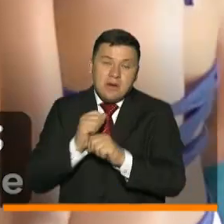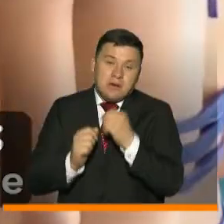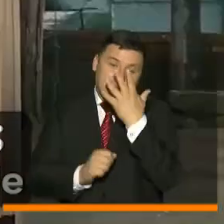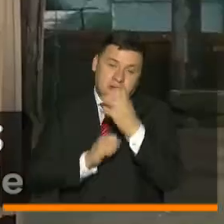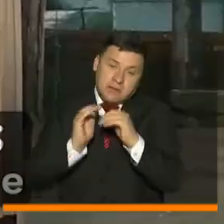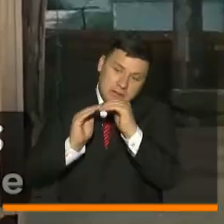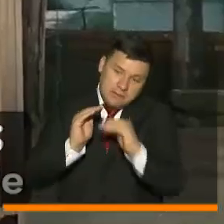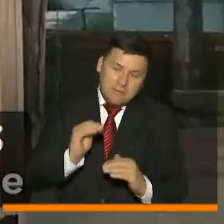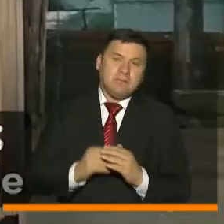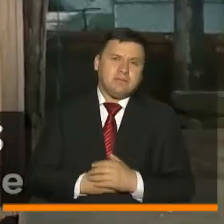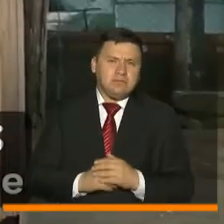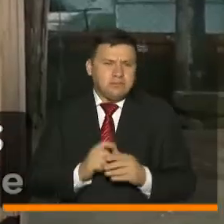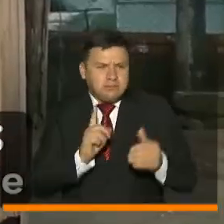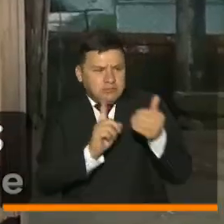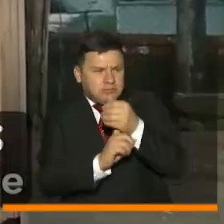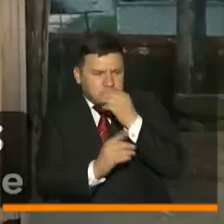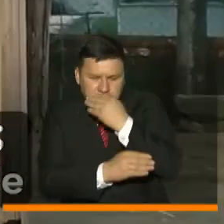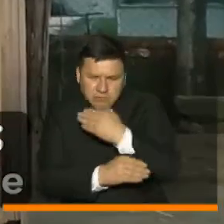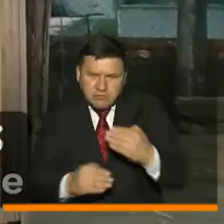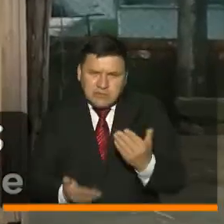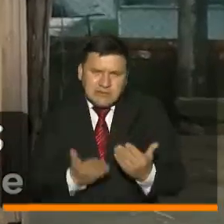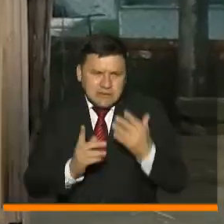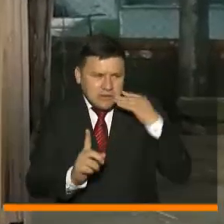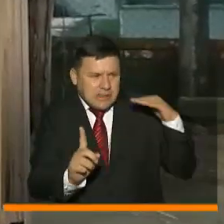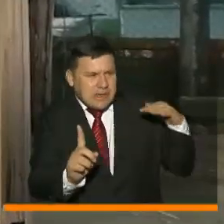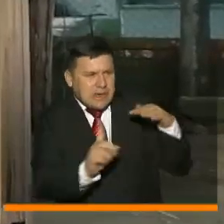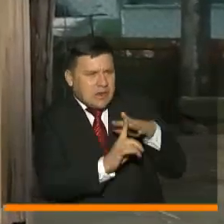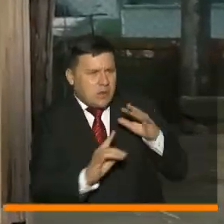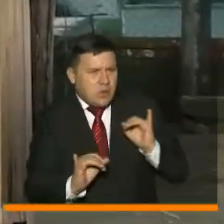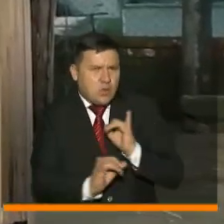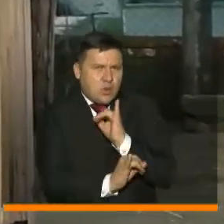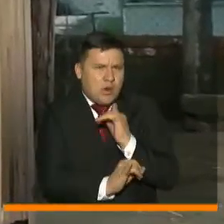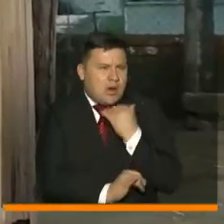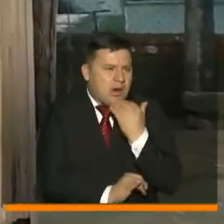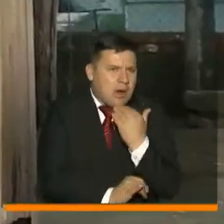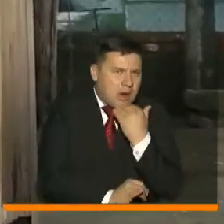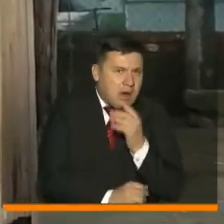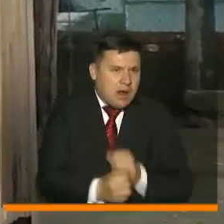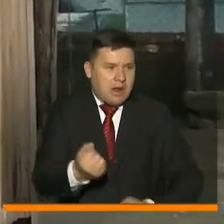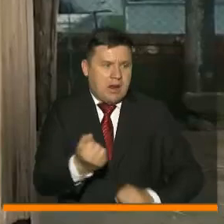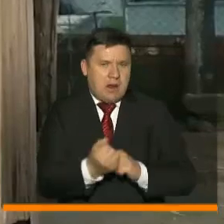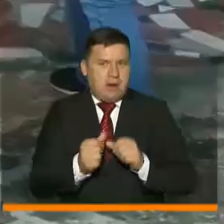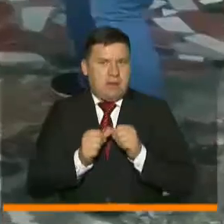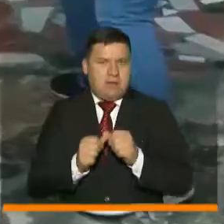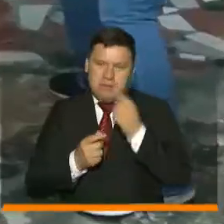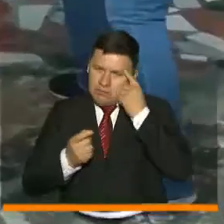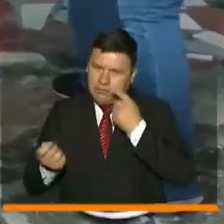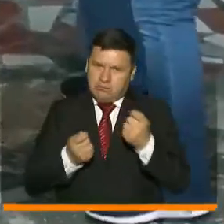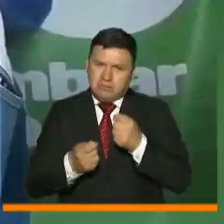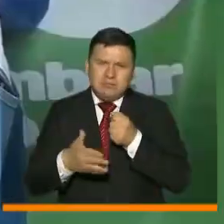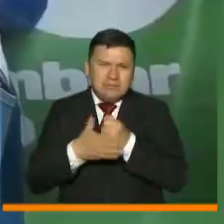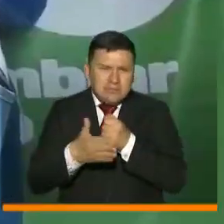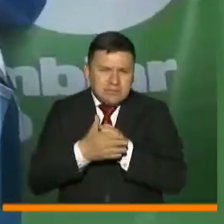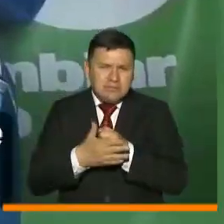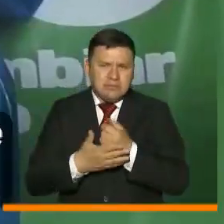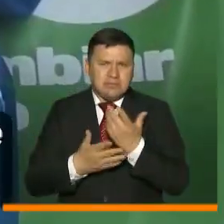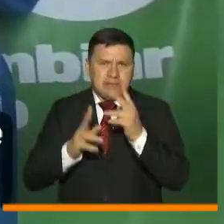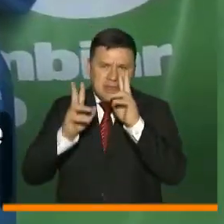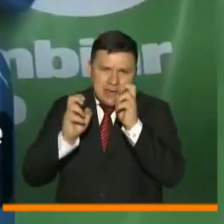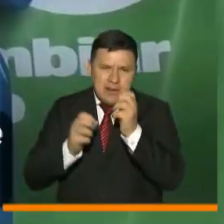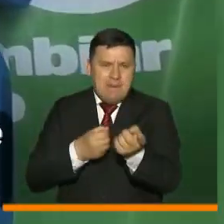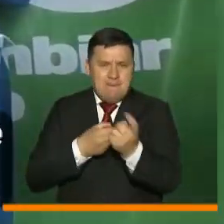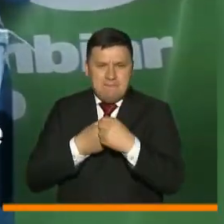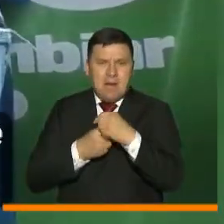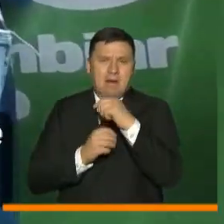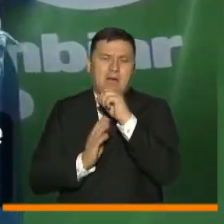5 años, identificar niños con posibles riesgos de desnutrición para poder de manera preventiva tratarlos, abordarlos,